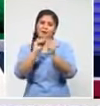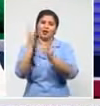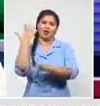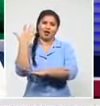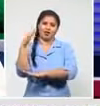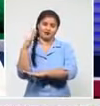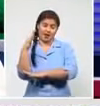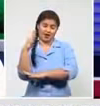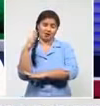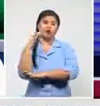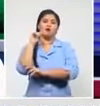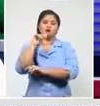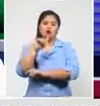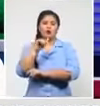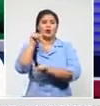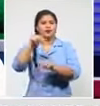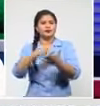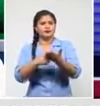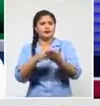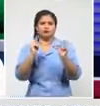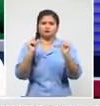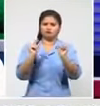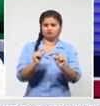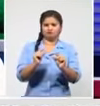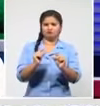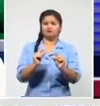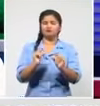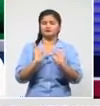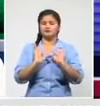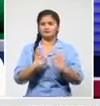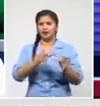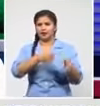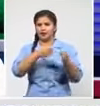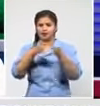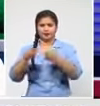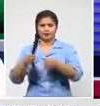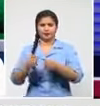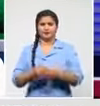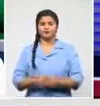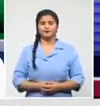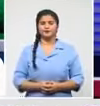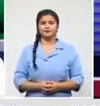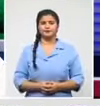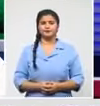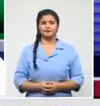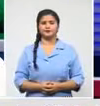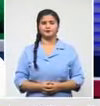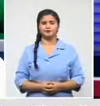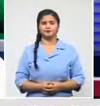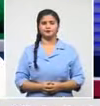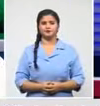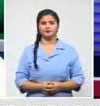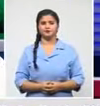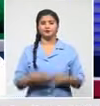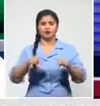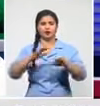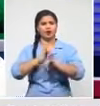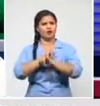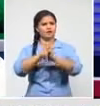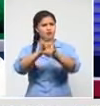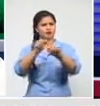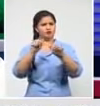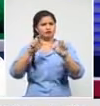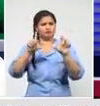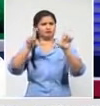ido incrementando. Ahora, quizás Lilian nos pueda ayudar con una gráfica